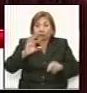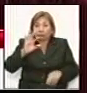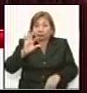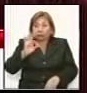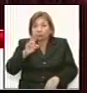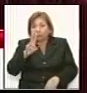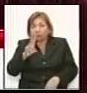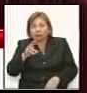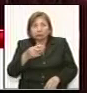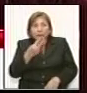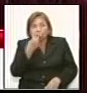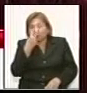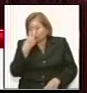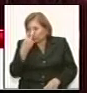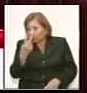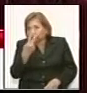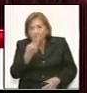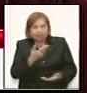se da cuenta que hay